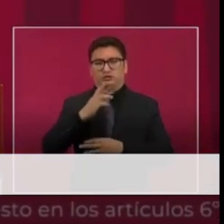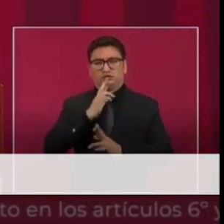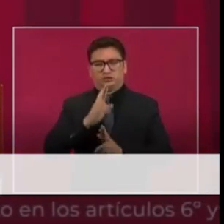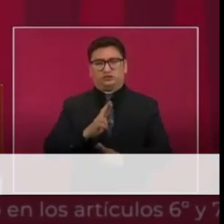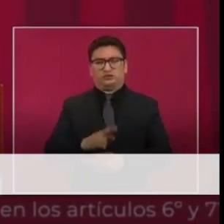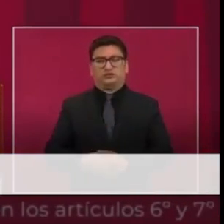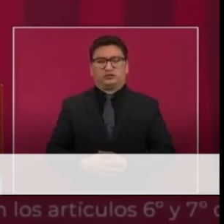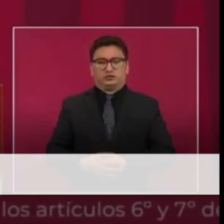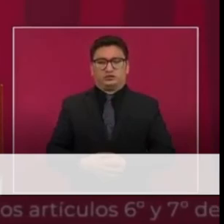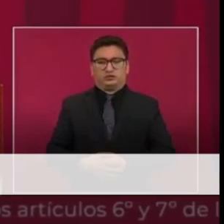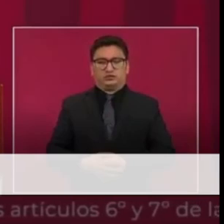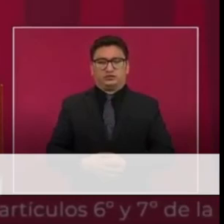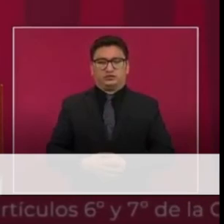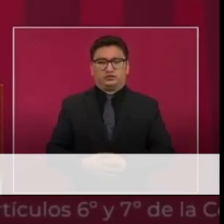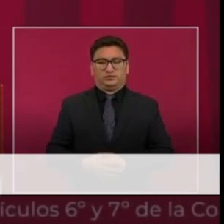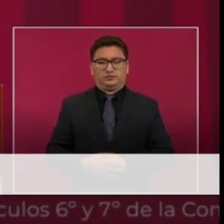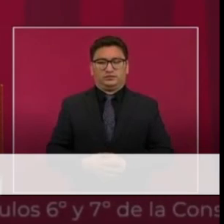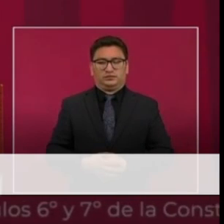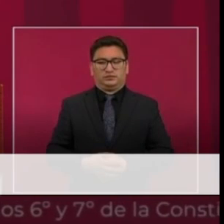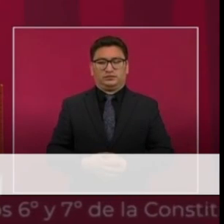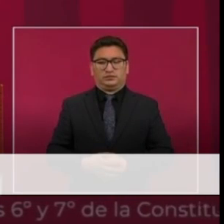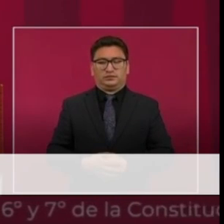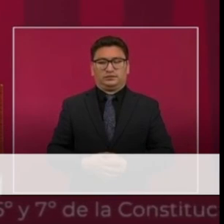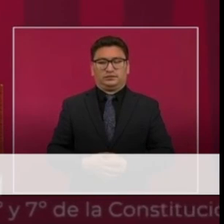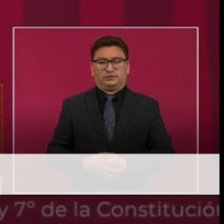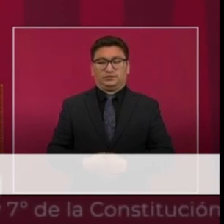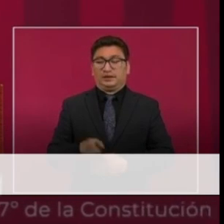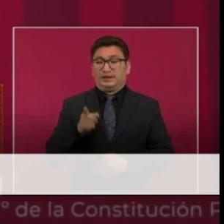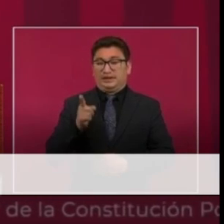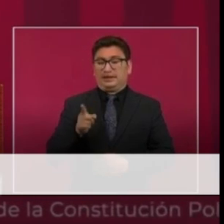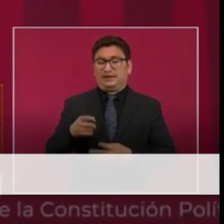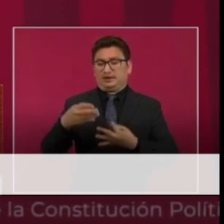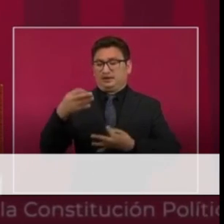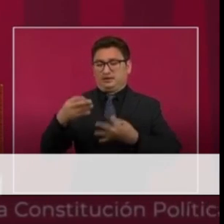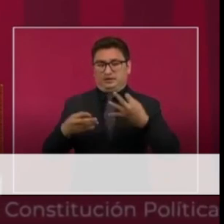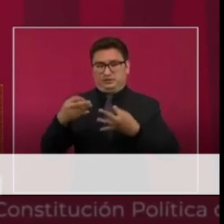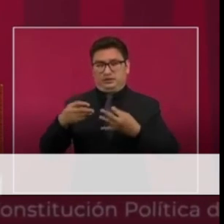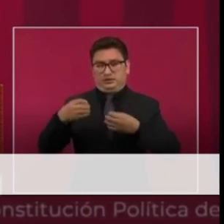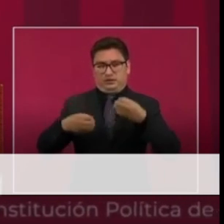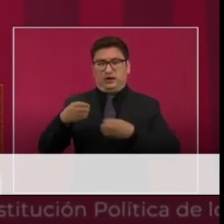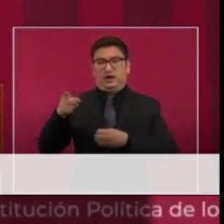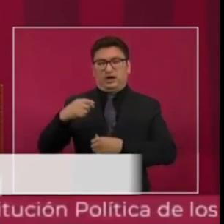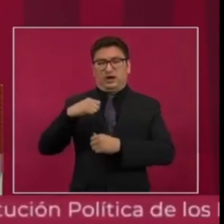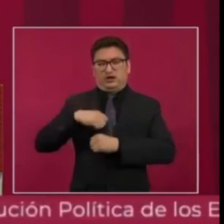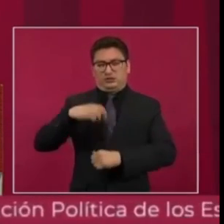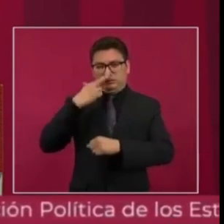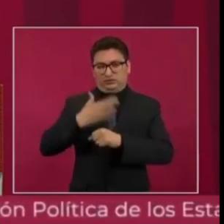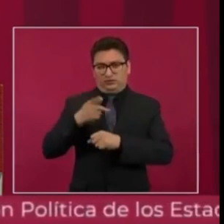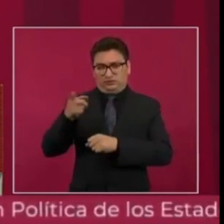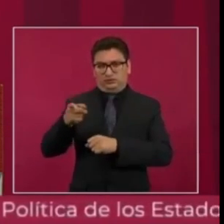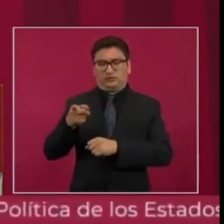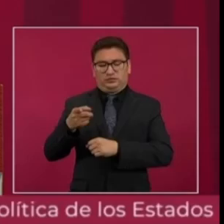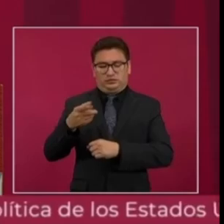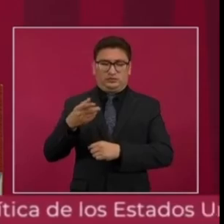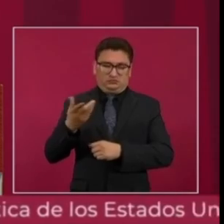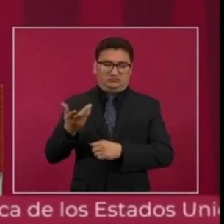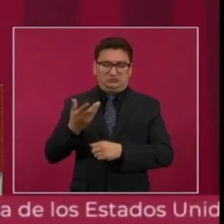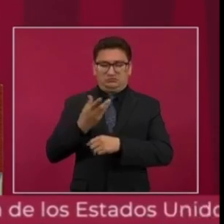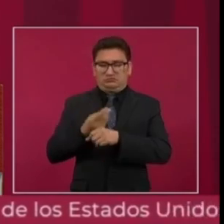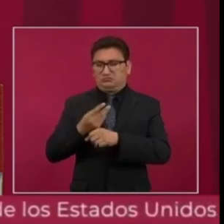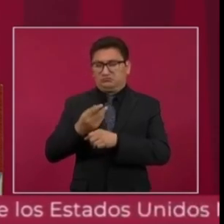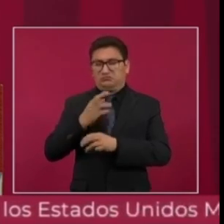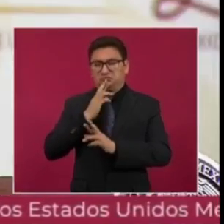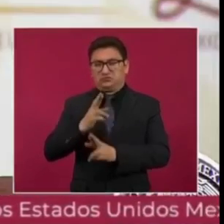Es un asunto que tiene que resolverlo la Corte en su momento,